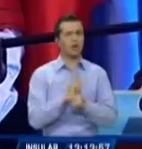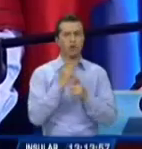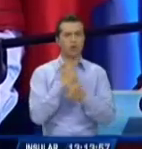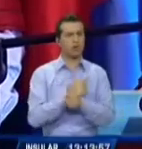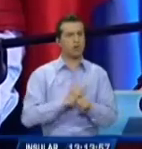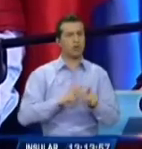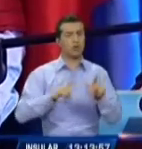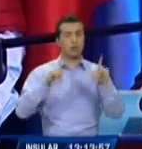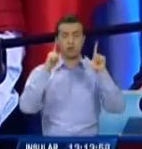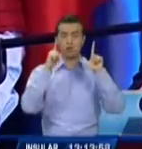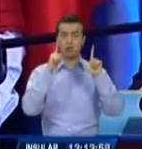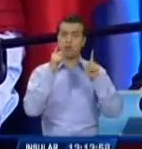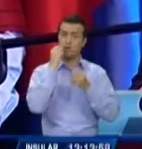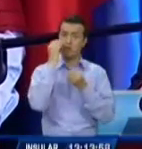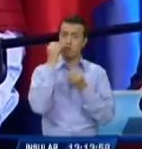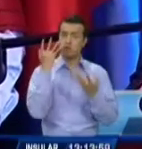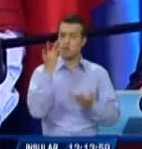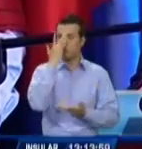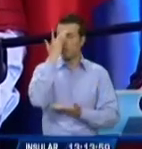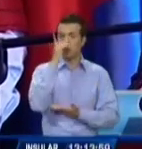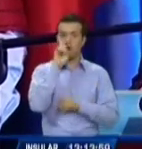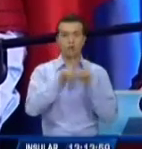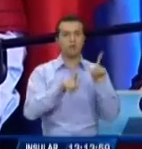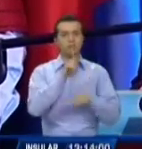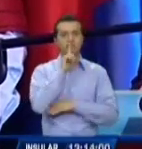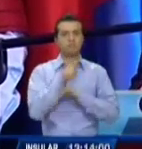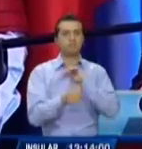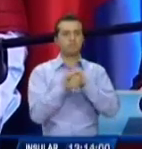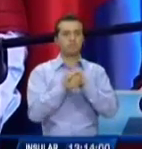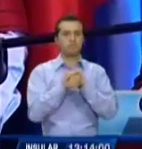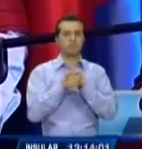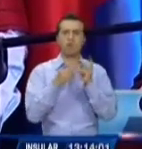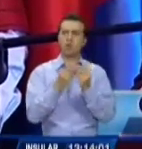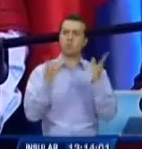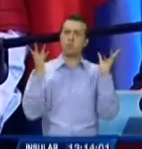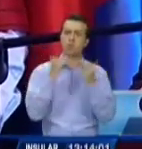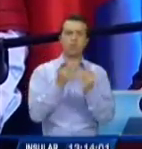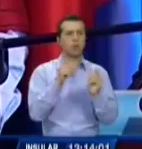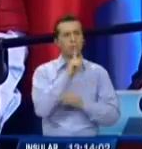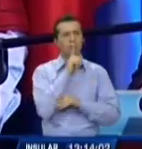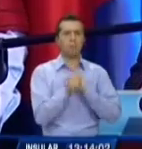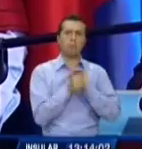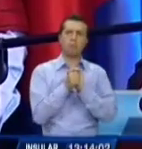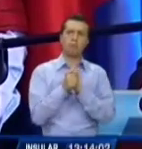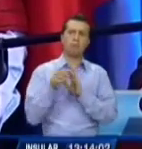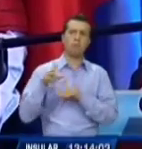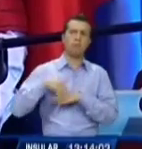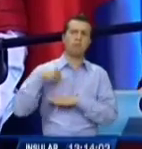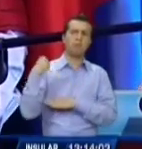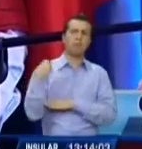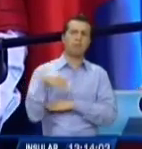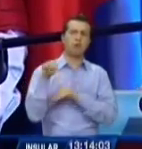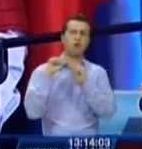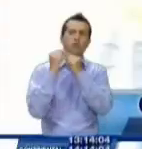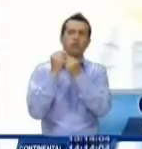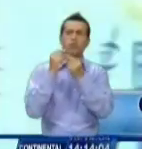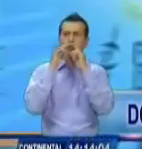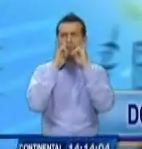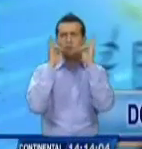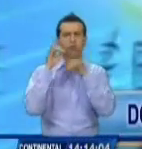de expresión que el silenciamiento de las mayorías en beneficio de unos